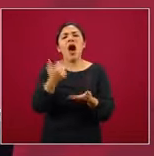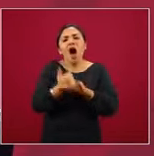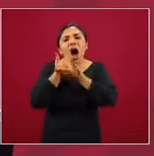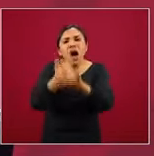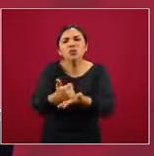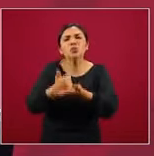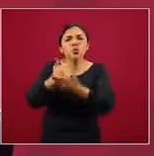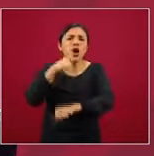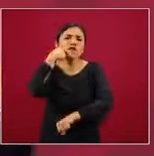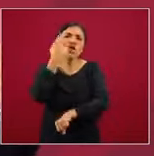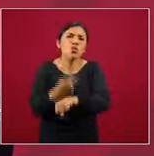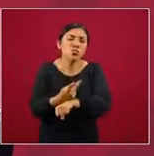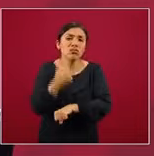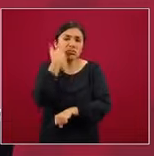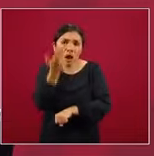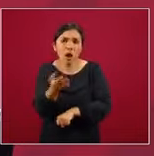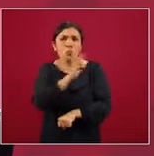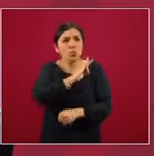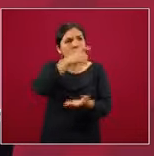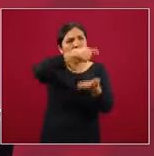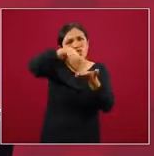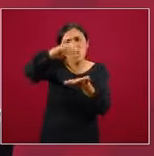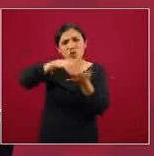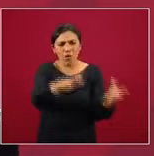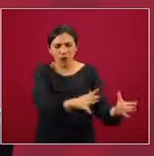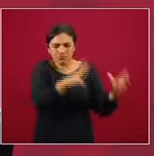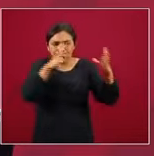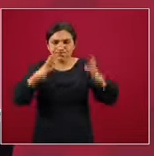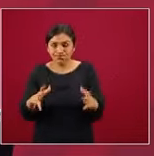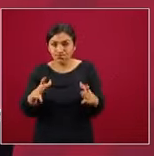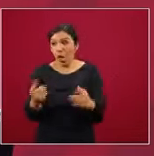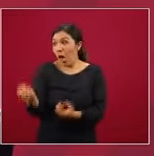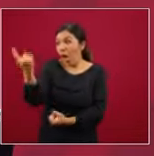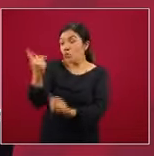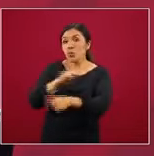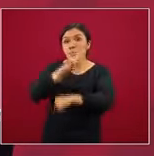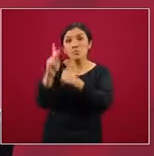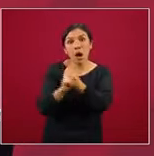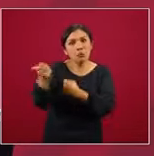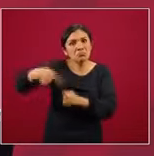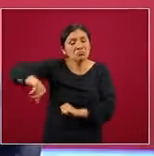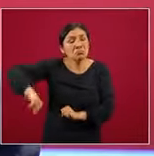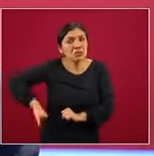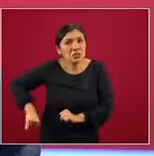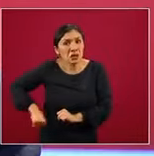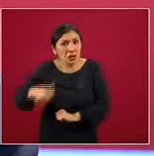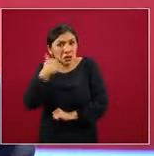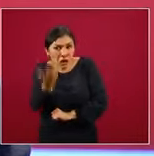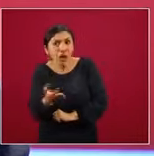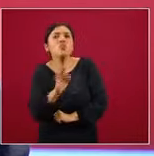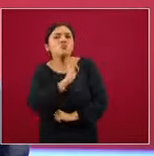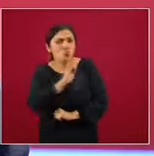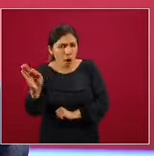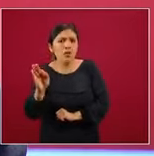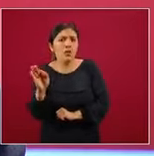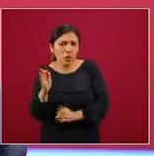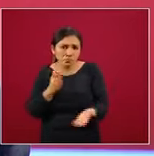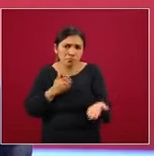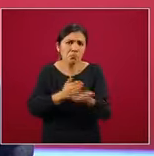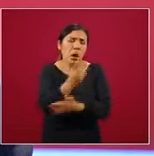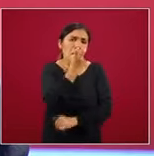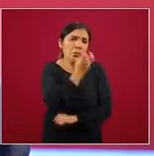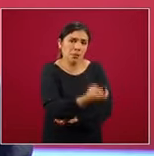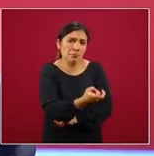filantropías que permitan tener unas compras consolidadas, y aquellos países que pudieran estar interesados podrían acceder a